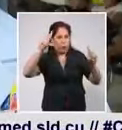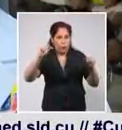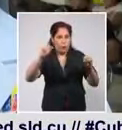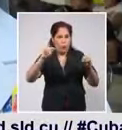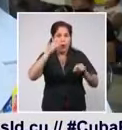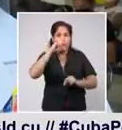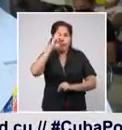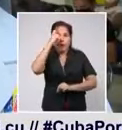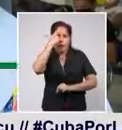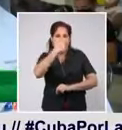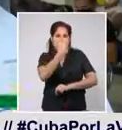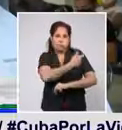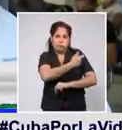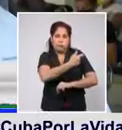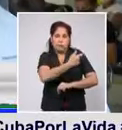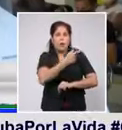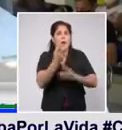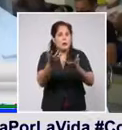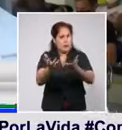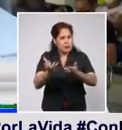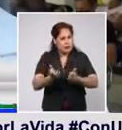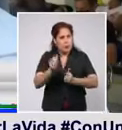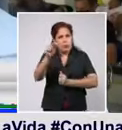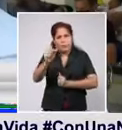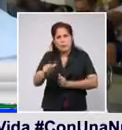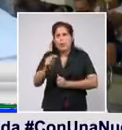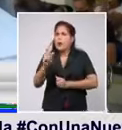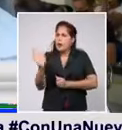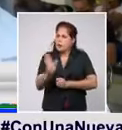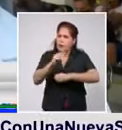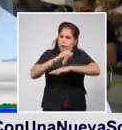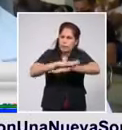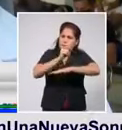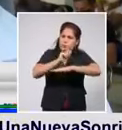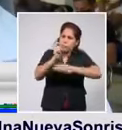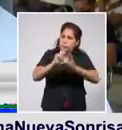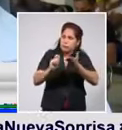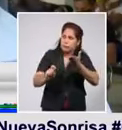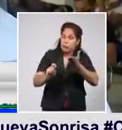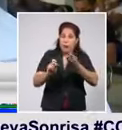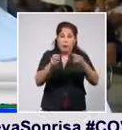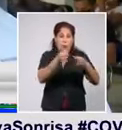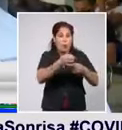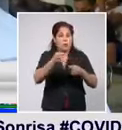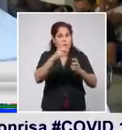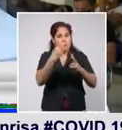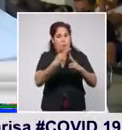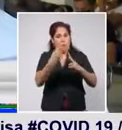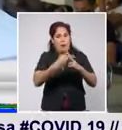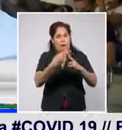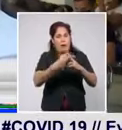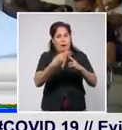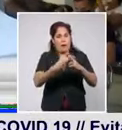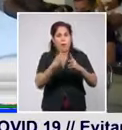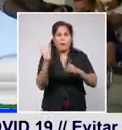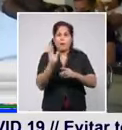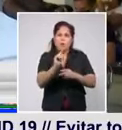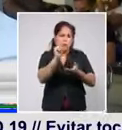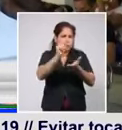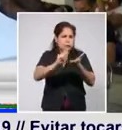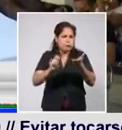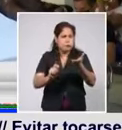Abdala. Comenzamos con la recepción de los sujetos de dos áreas de salud del municipio de Bayamo, del Policlínico